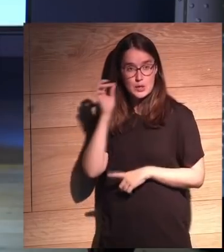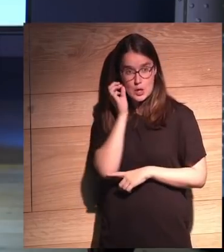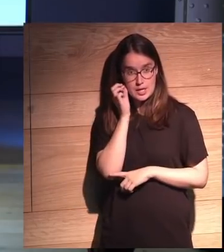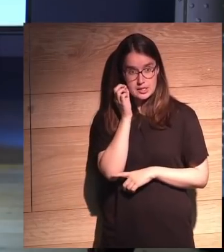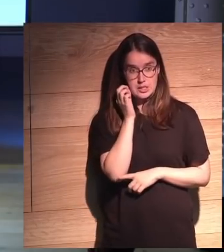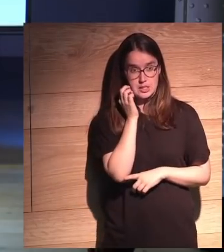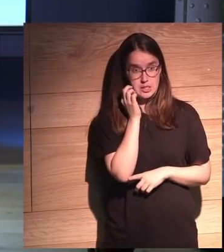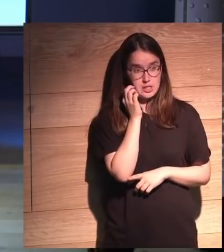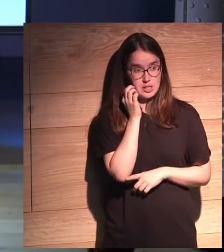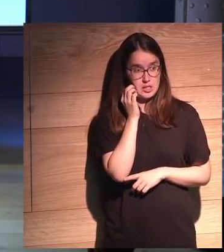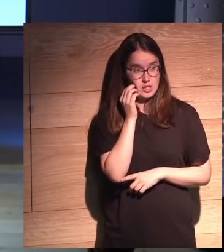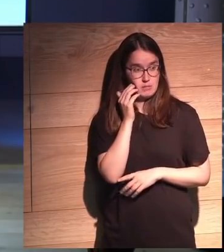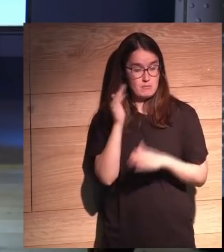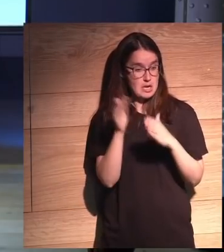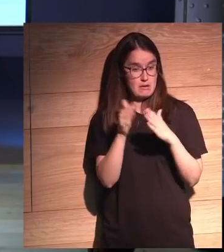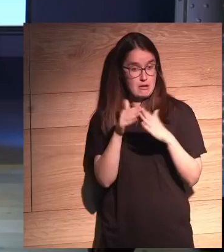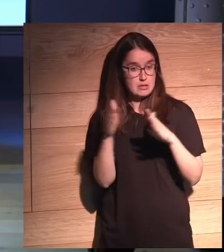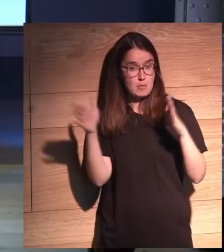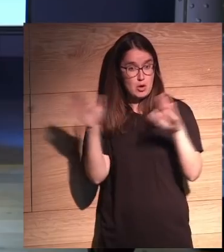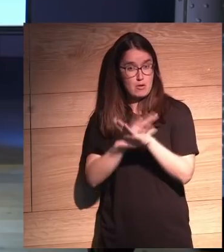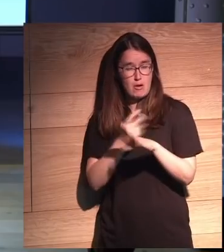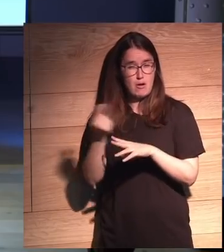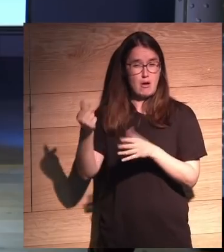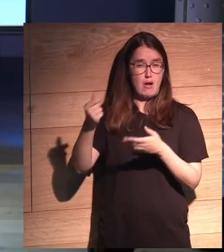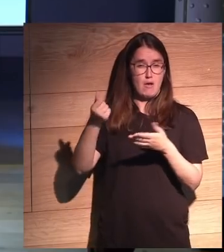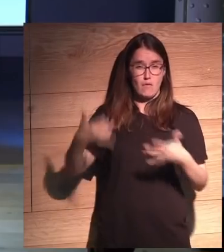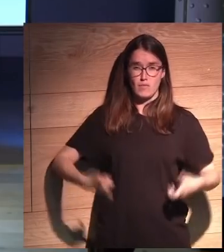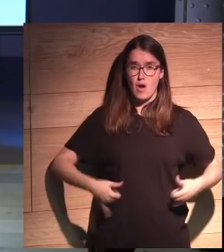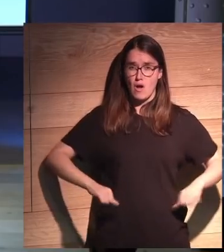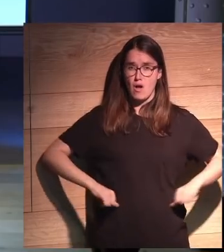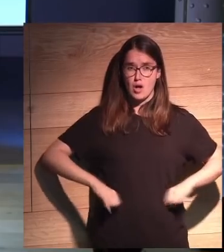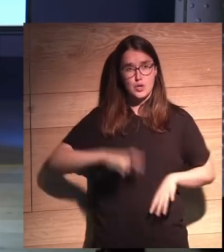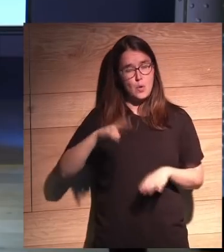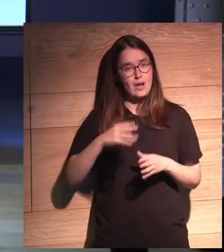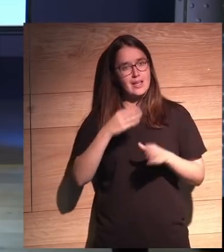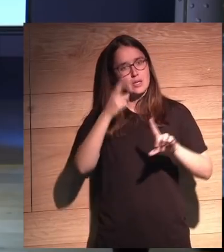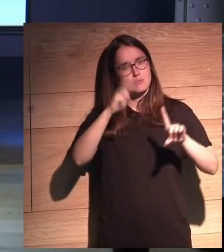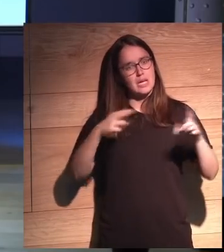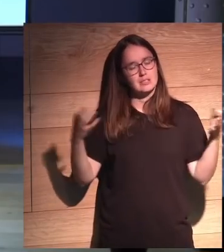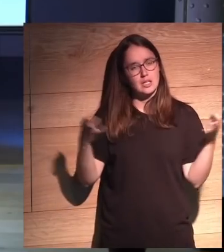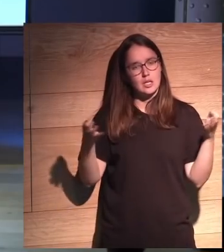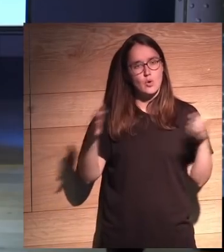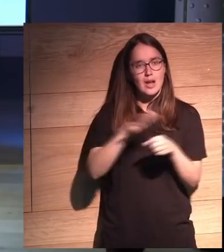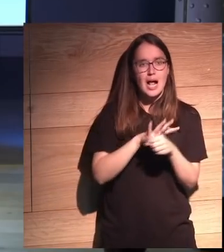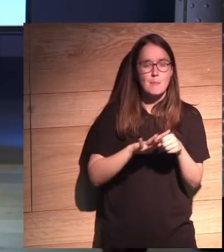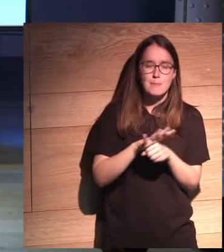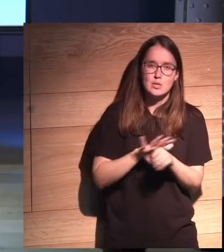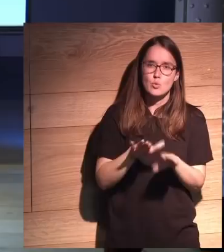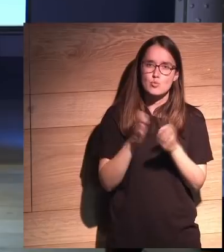impresionistas nunca salieron de su casa. Lo que ellas pintan es un espacio, un ámbito, un